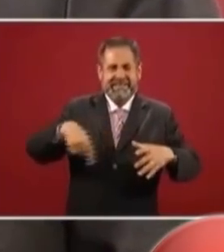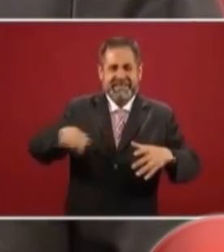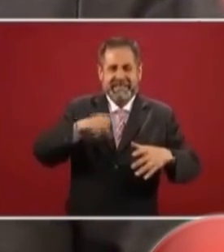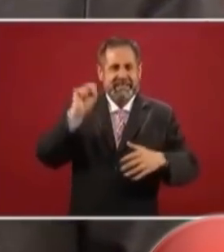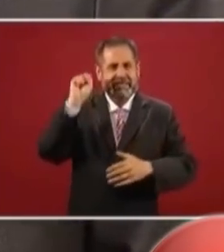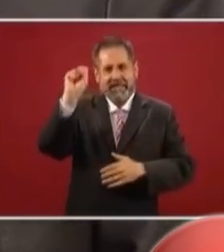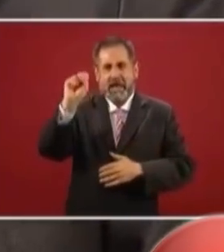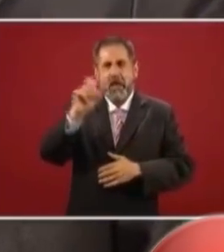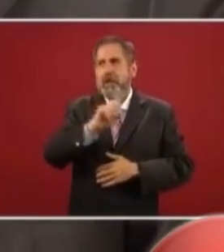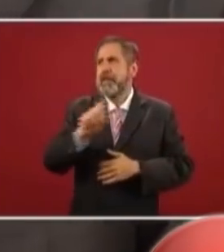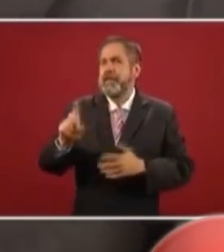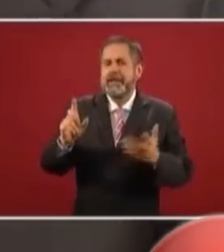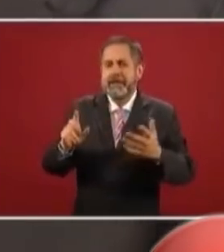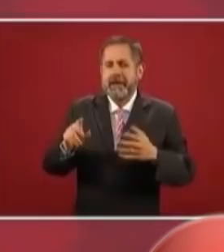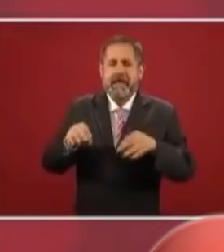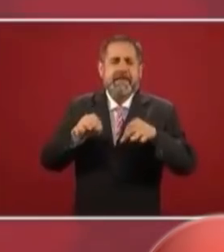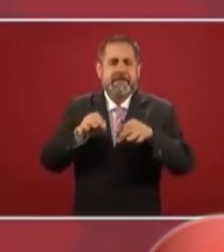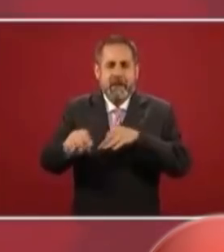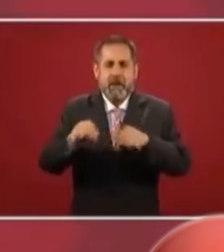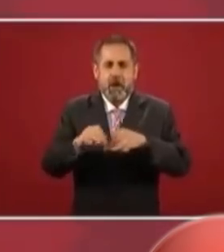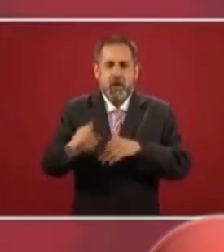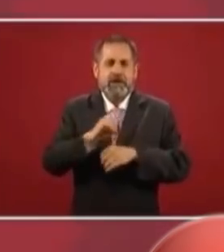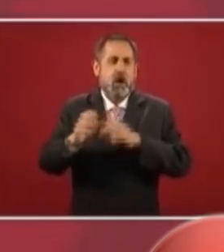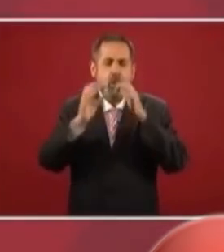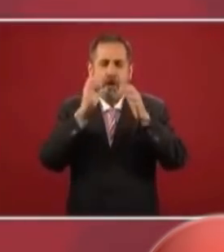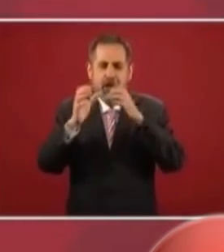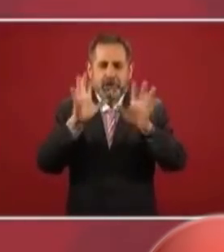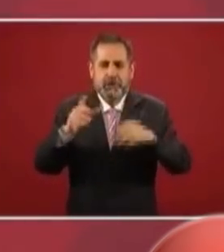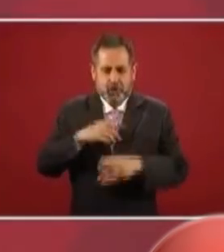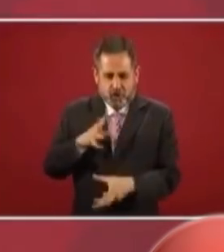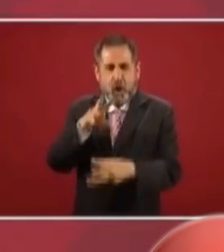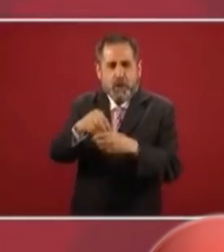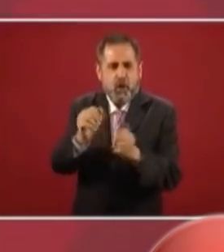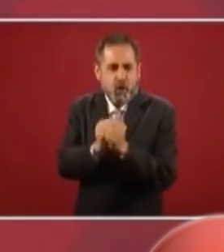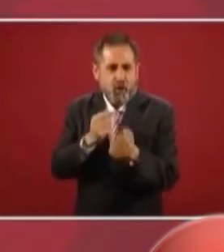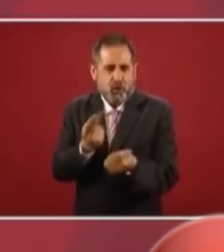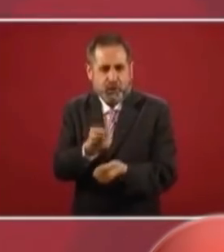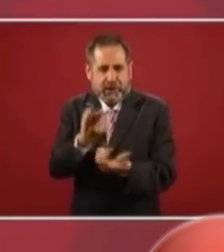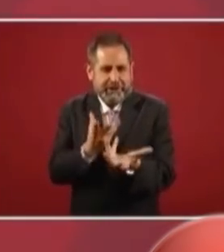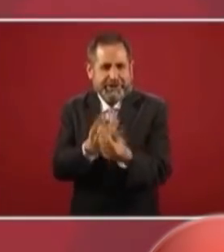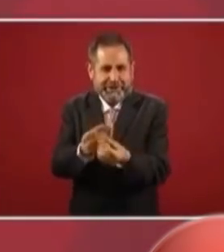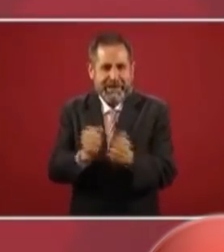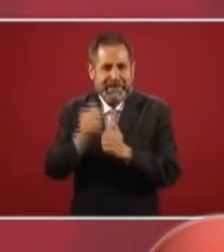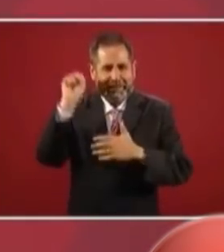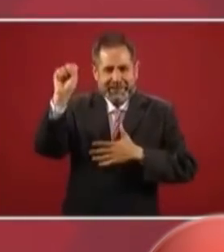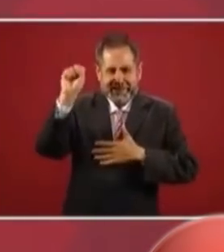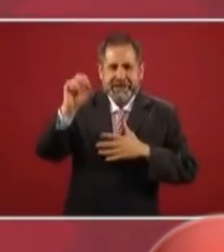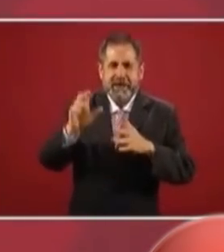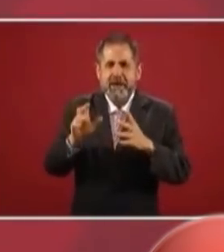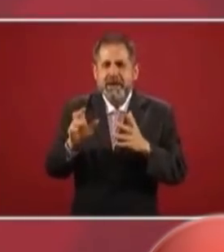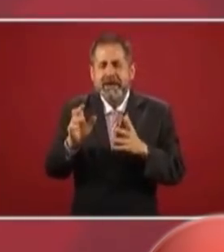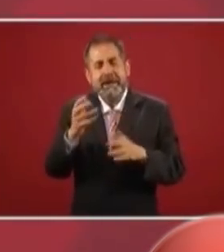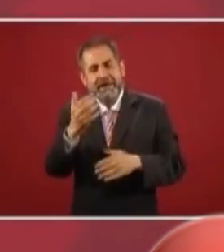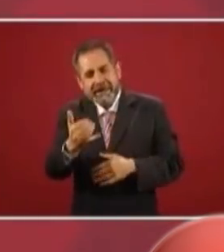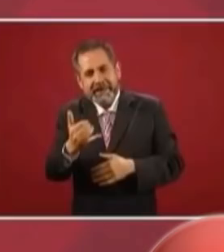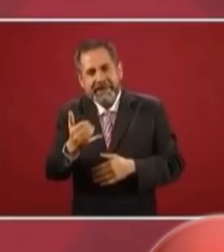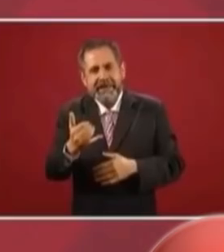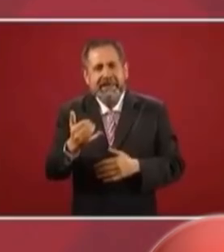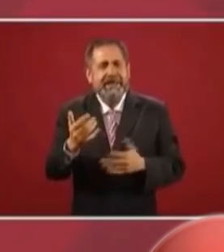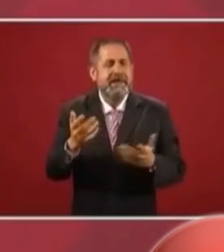de los trabajadores de la comunicación. Yo me incluyo también. Está muy bien. Y